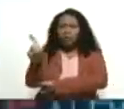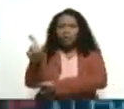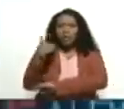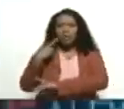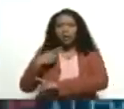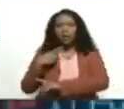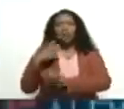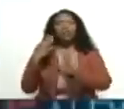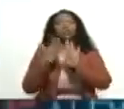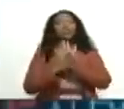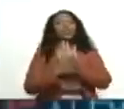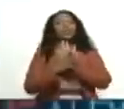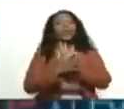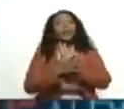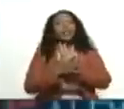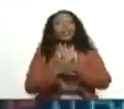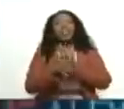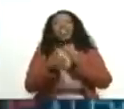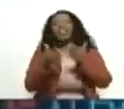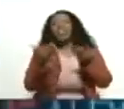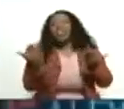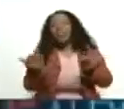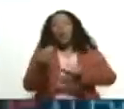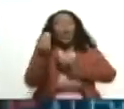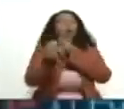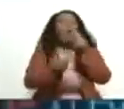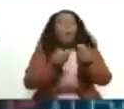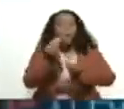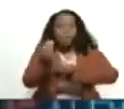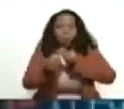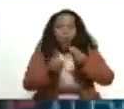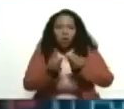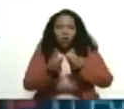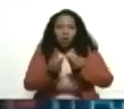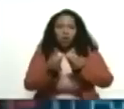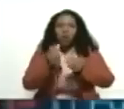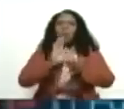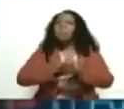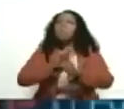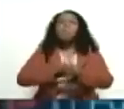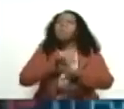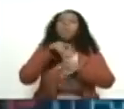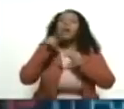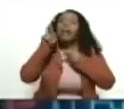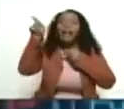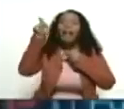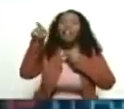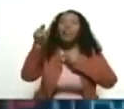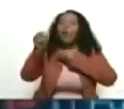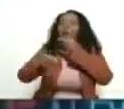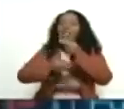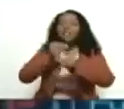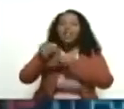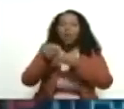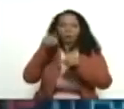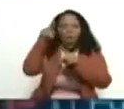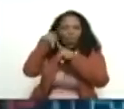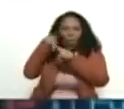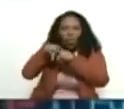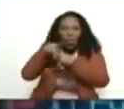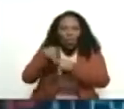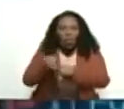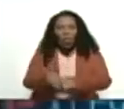acerca de qué será lo que los llevó y los motivó a ensañarse de tal